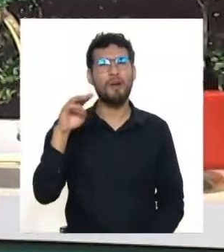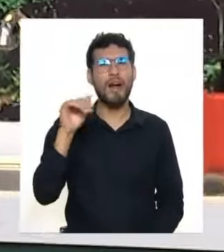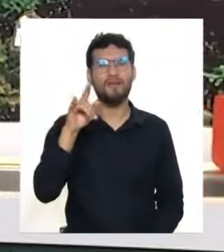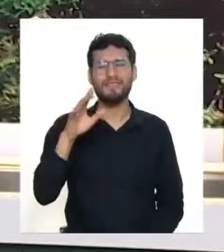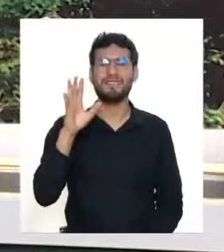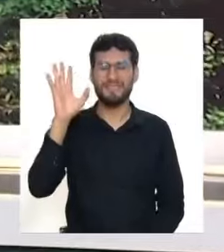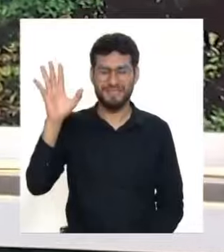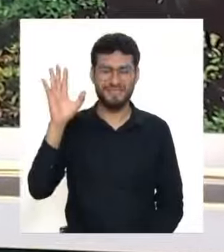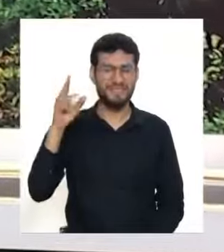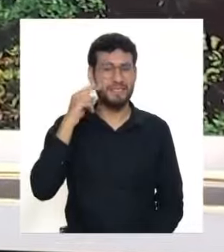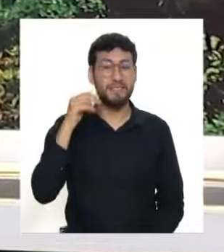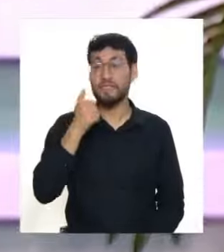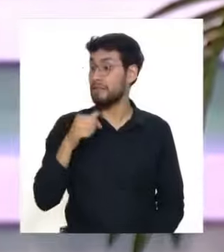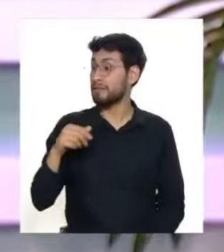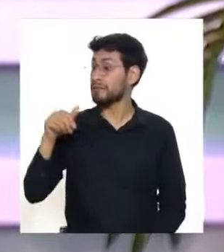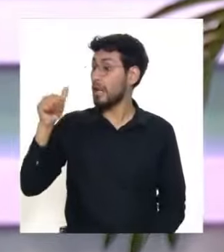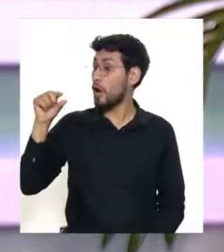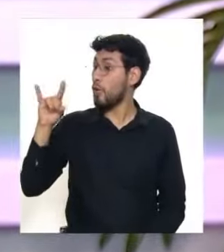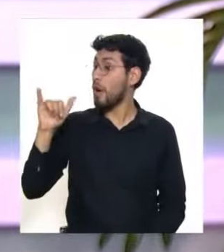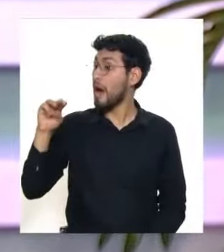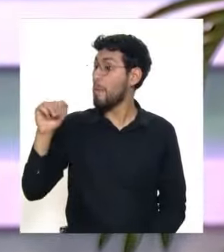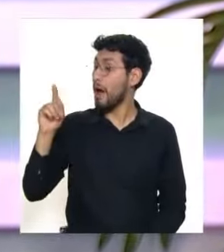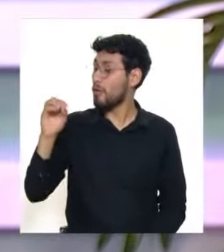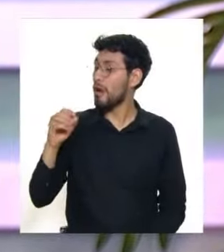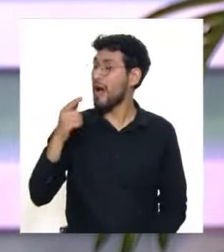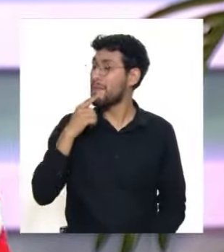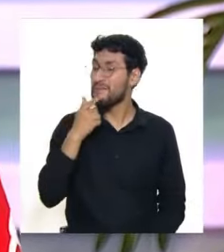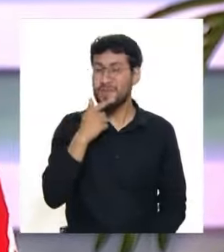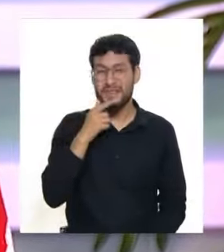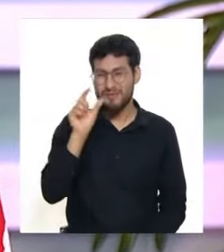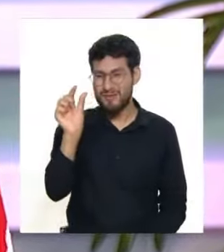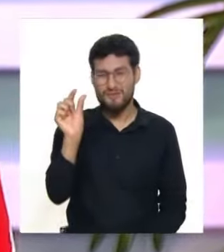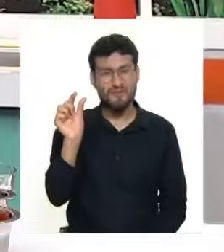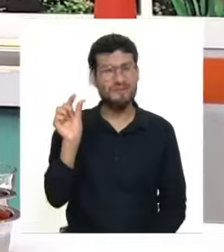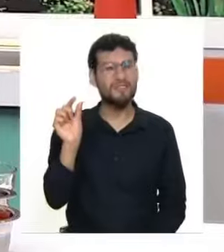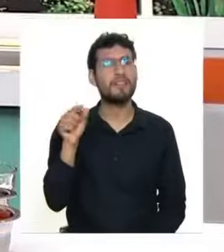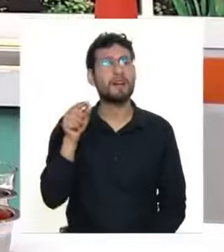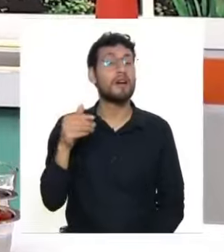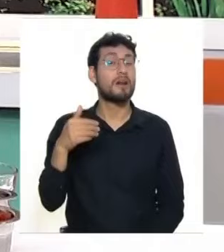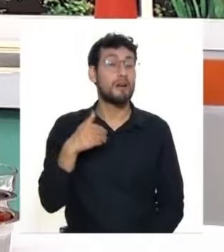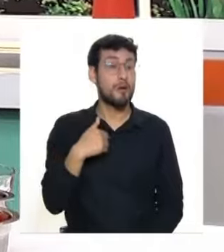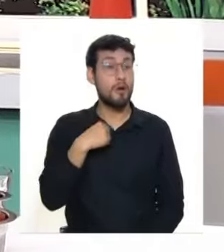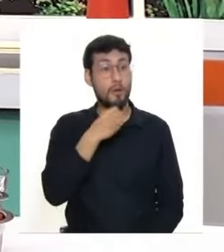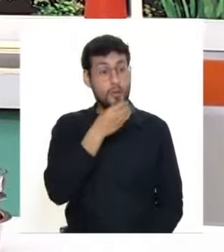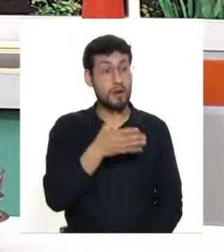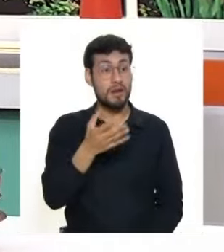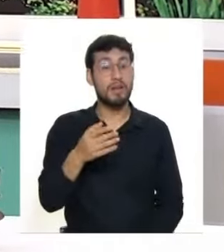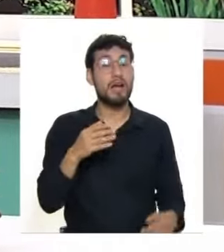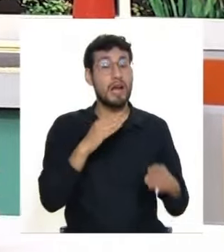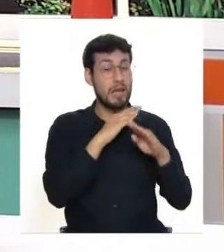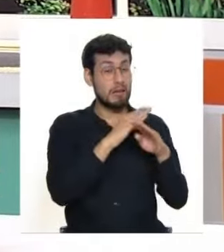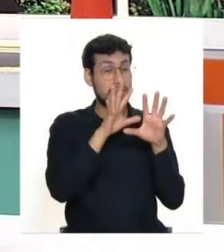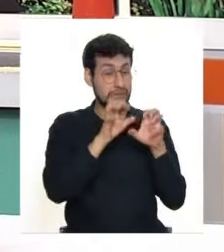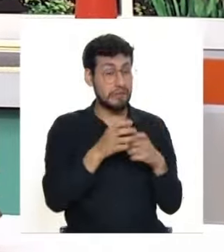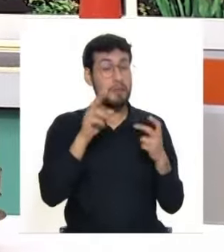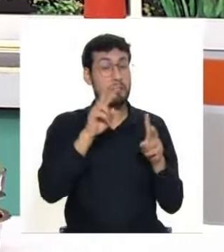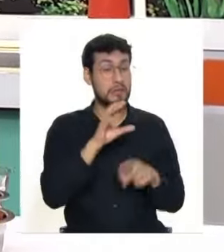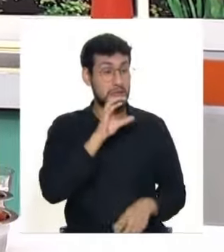el aguaymanto también es una fruta chiquita. El aguaymanto, súper contenido de antioxidantes,